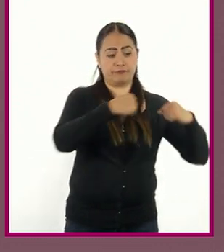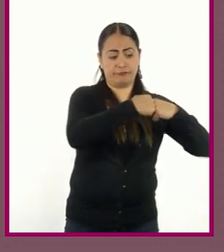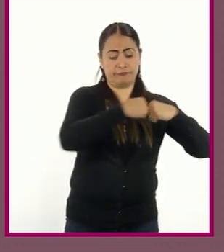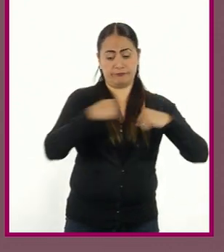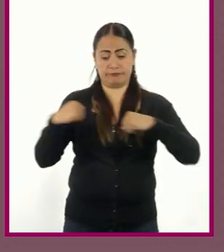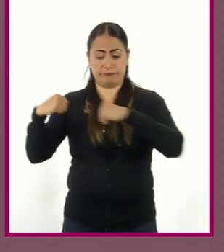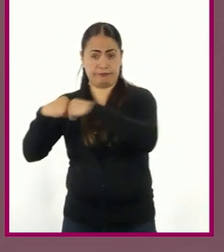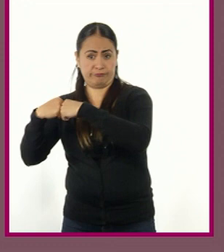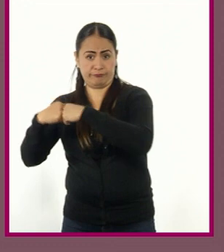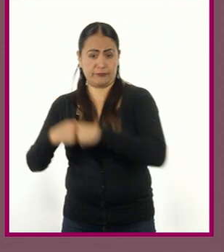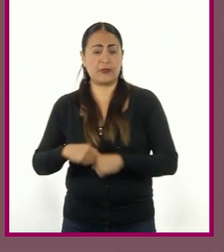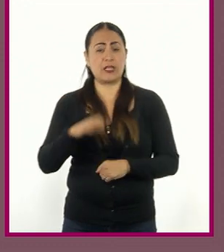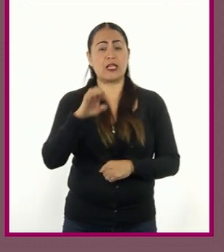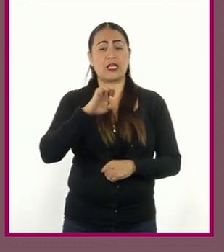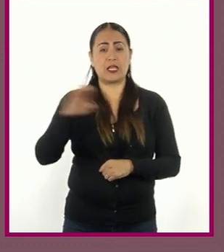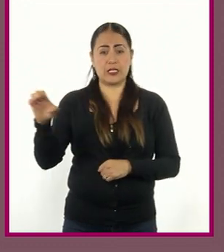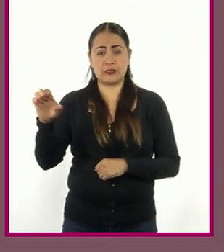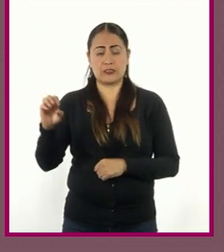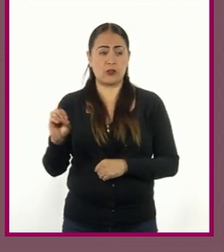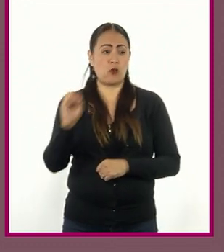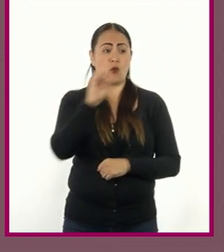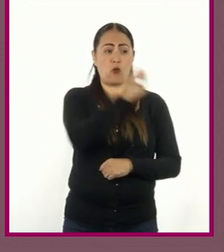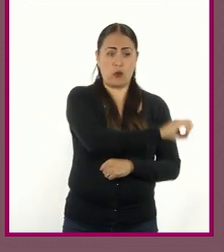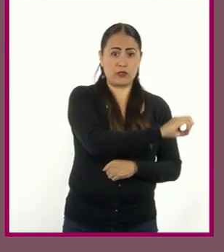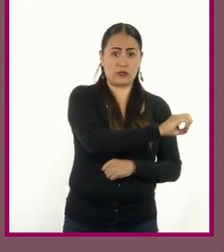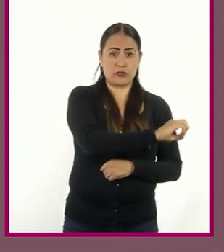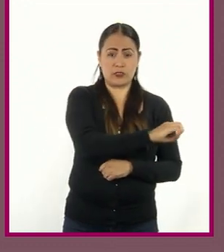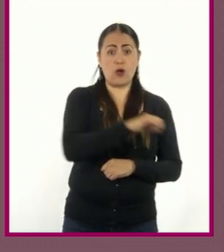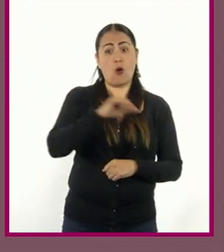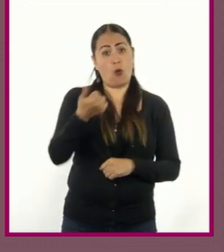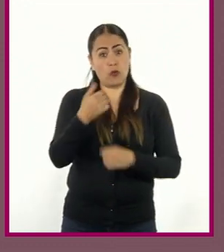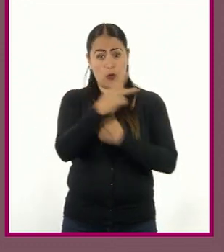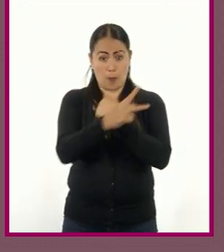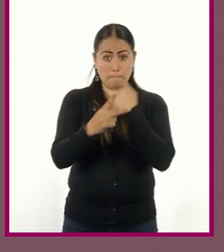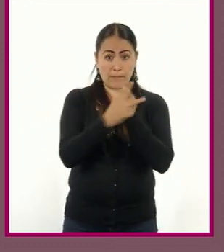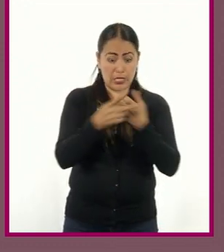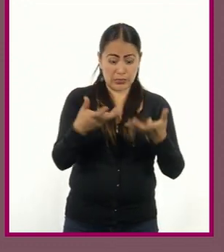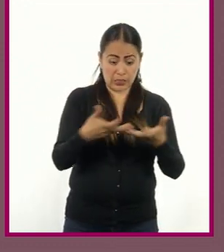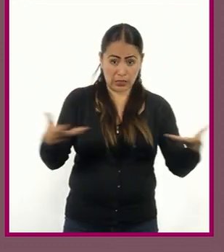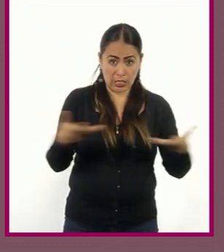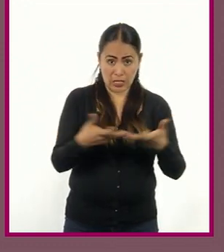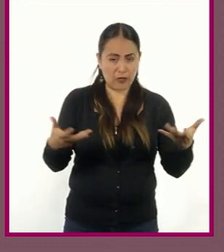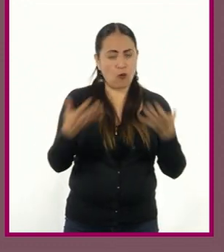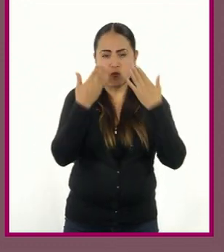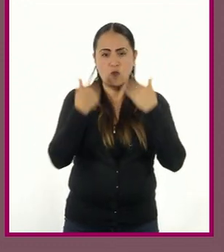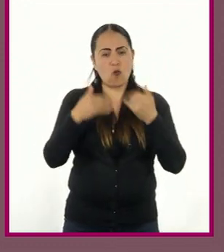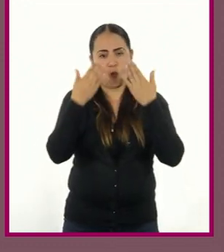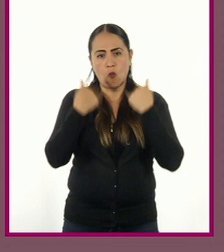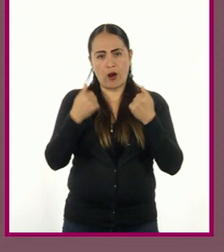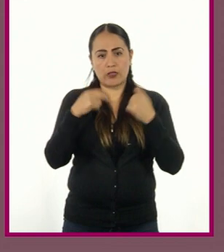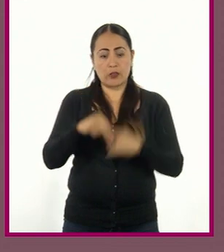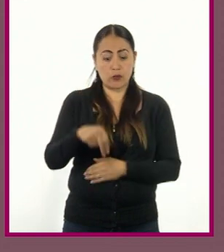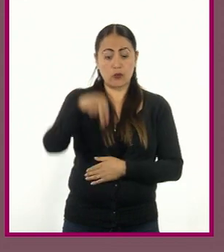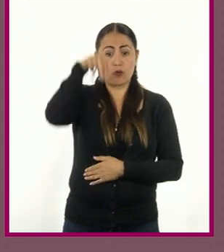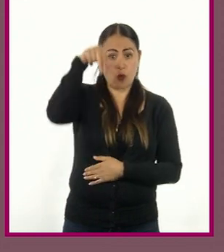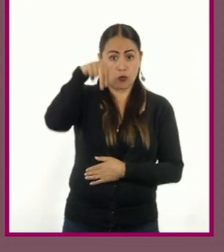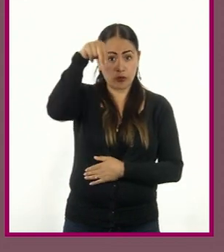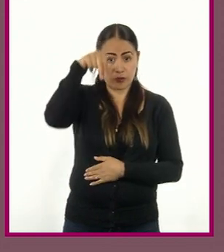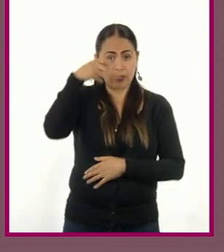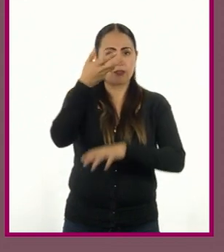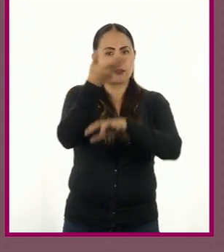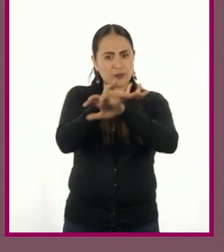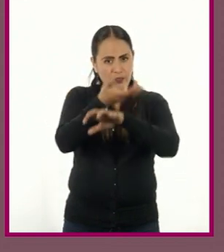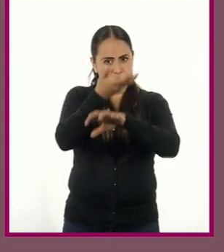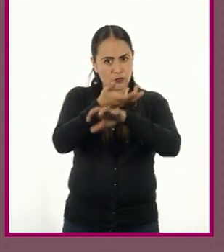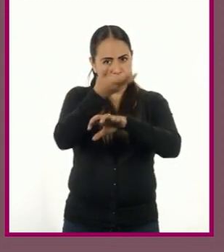fronterizos, este y oeste, no colindan con ninguna nación. Al norte, México limita con Estados